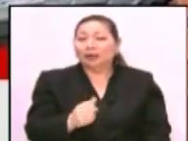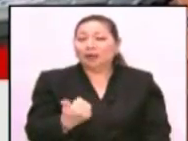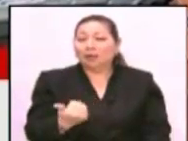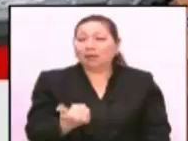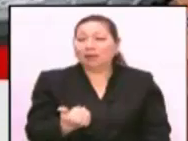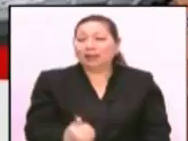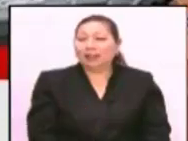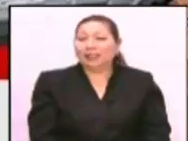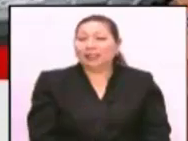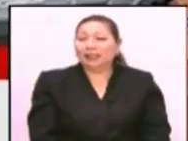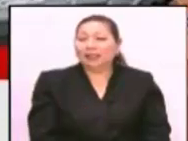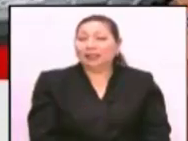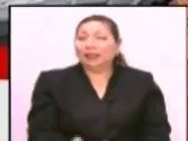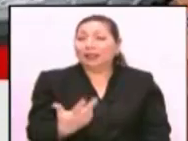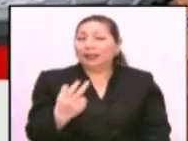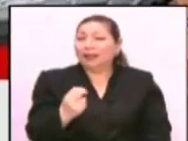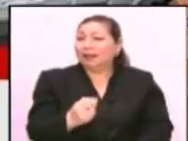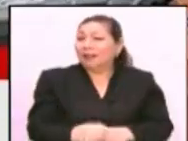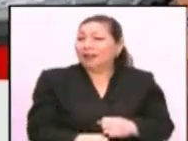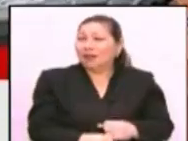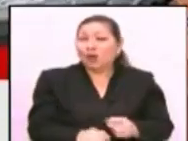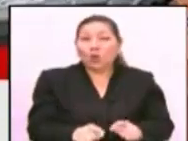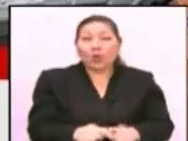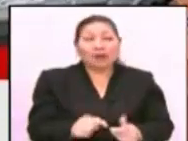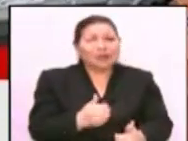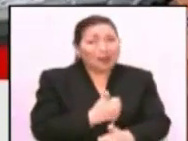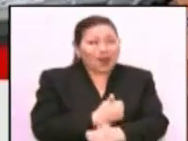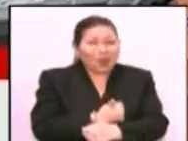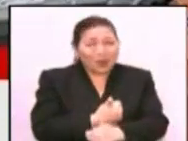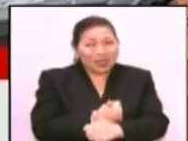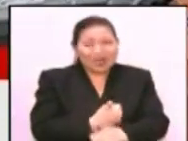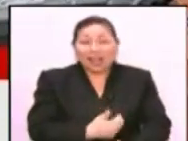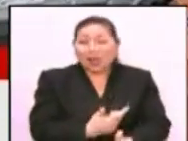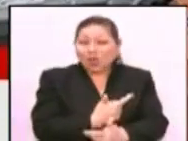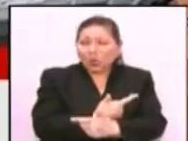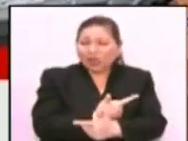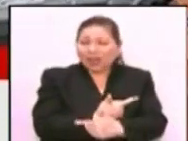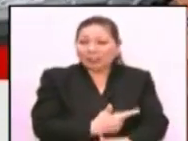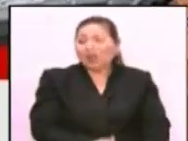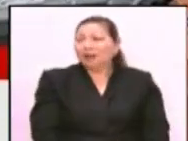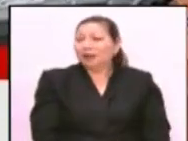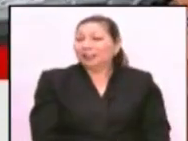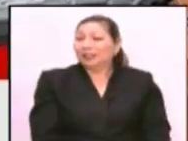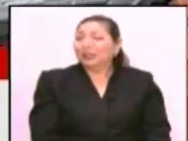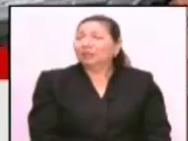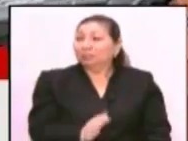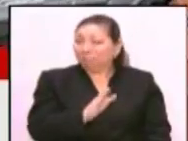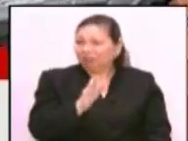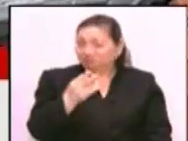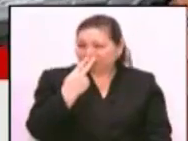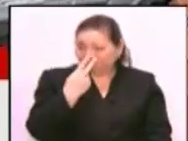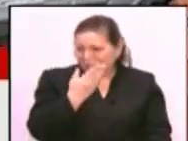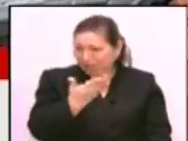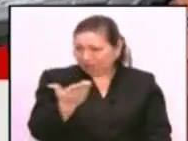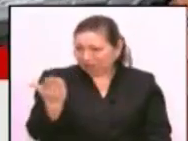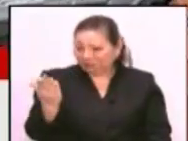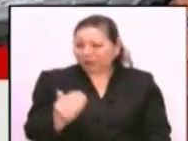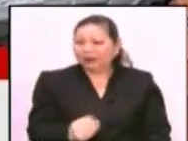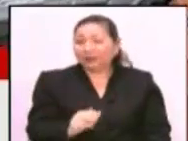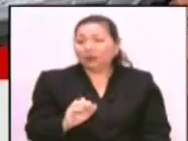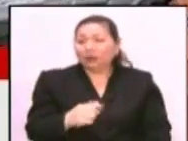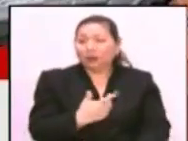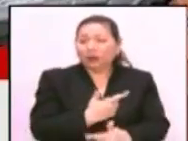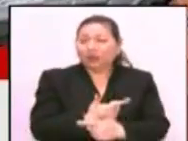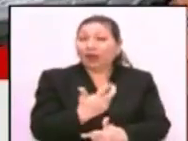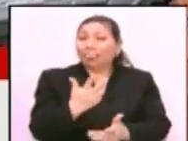un panóptico de hace más de 30 años, igual con Lurigancho. Pese, presidente, y nos gustaría que vaya con nosotros a ver Lurigancho